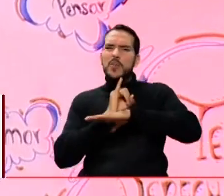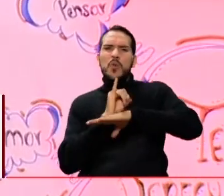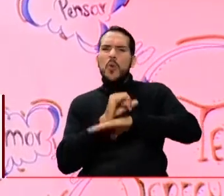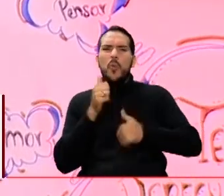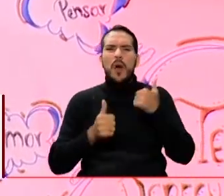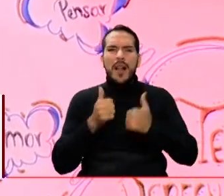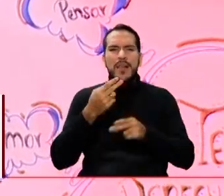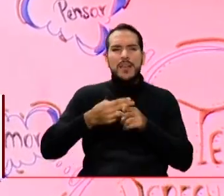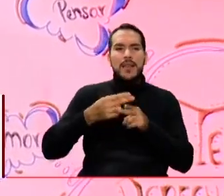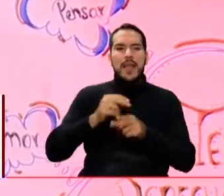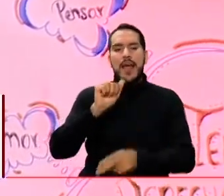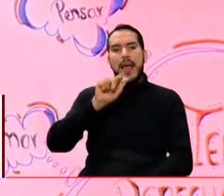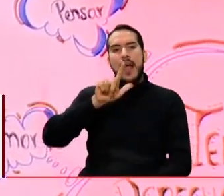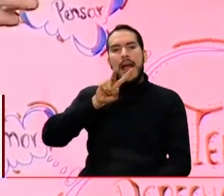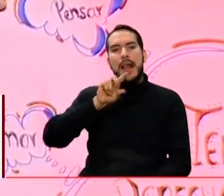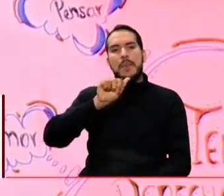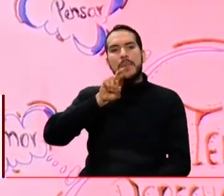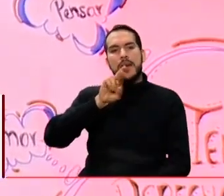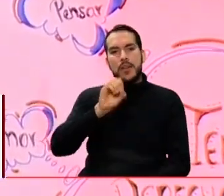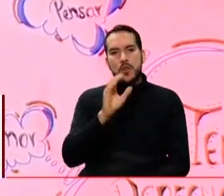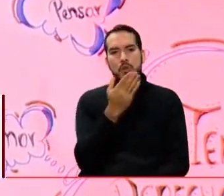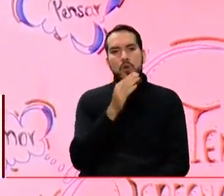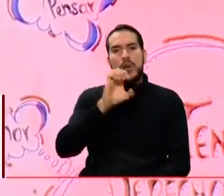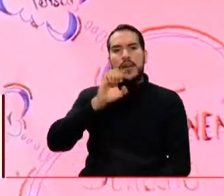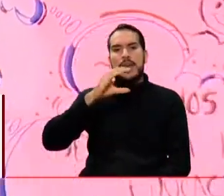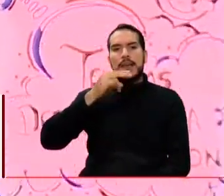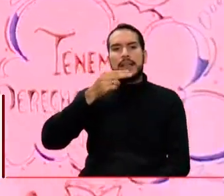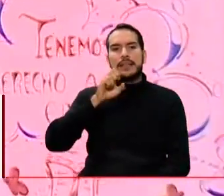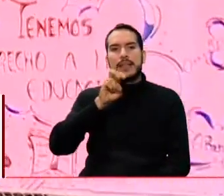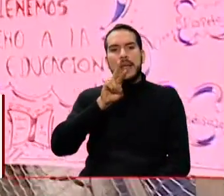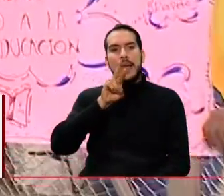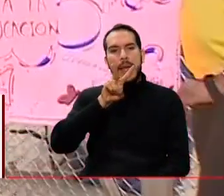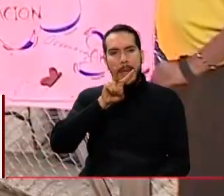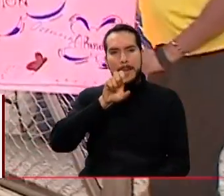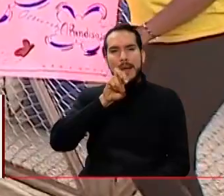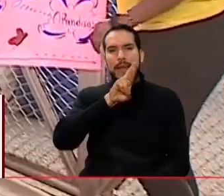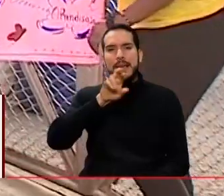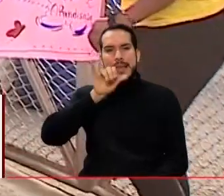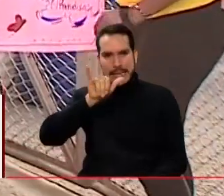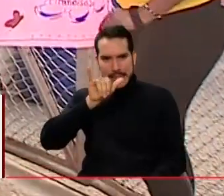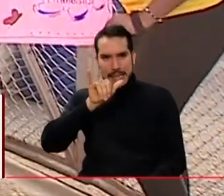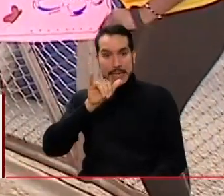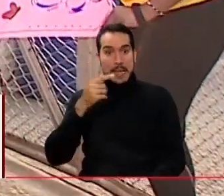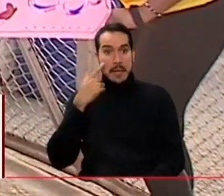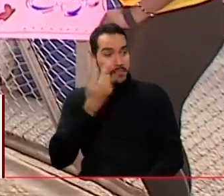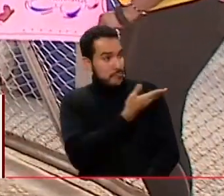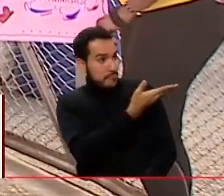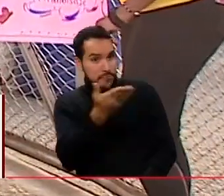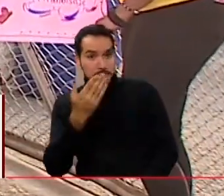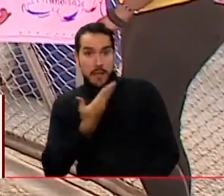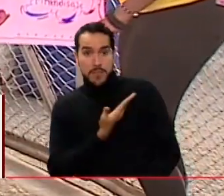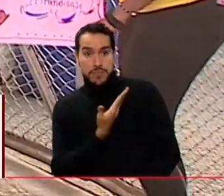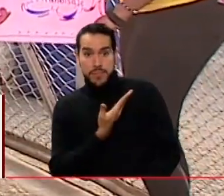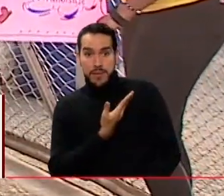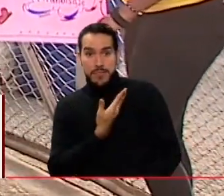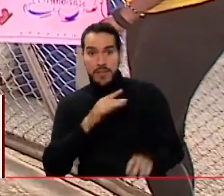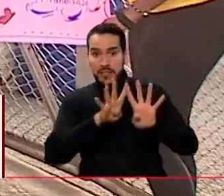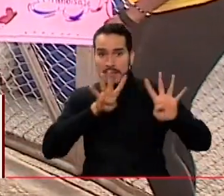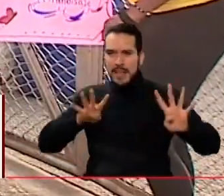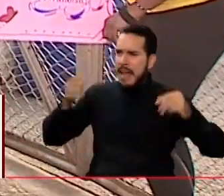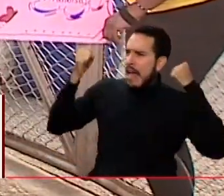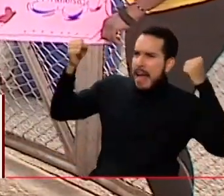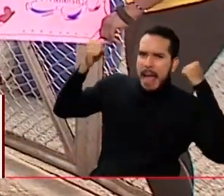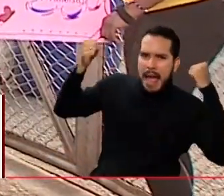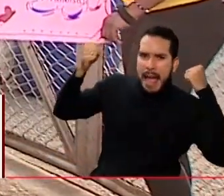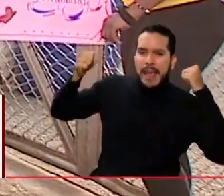sede Eduardo Riascos Grueso. Aquí ustedes pueden observar las madres que están haciendo este plantón para exigir el nombramiento